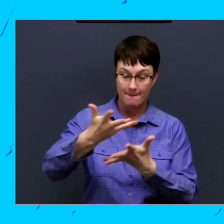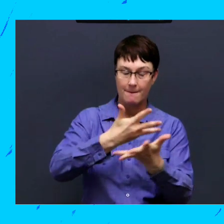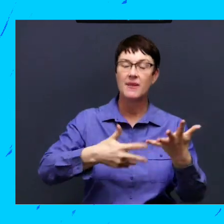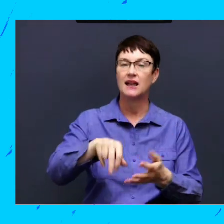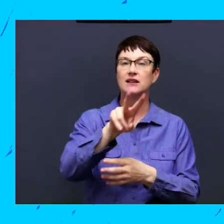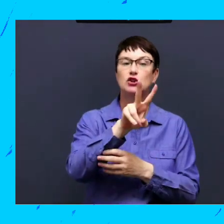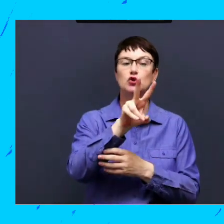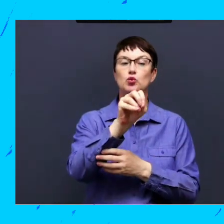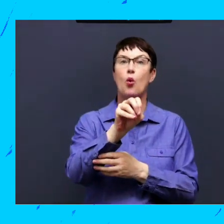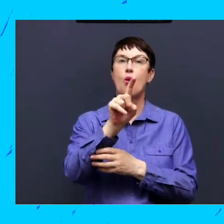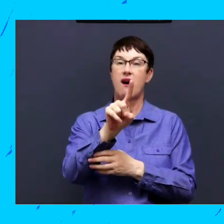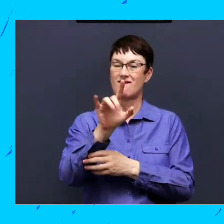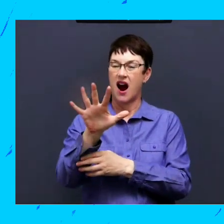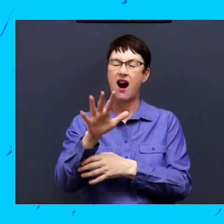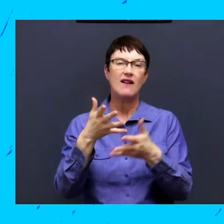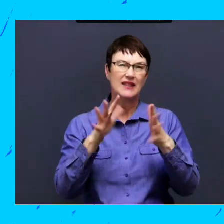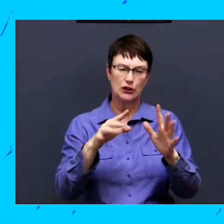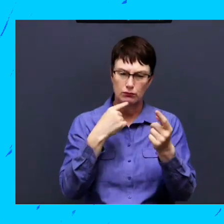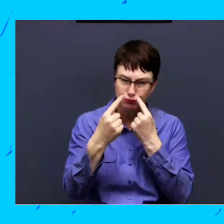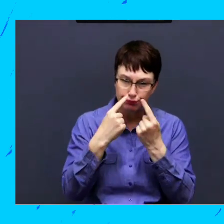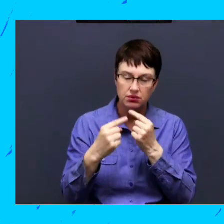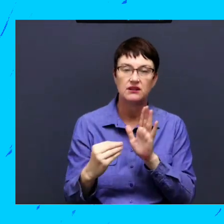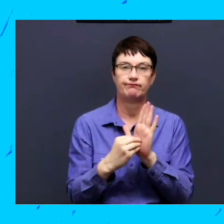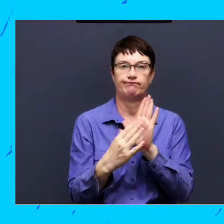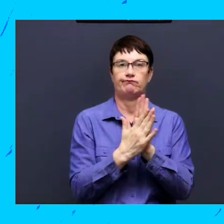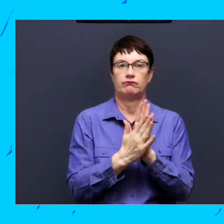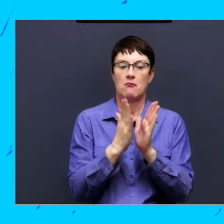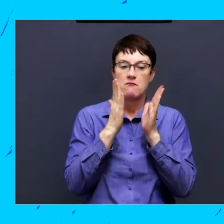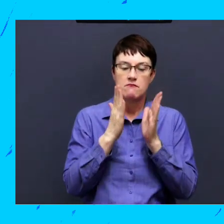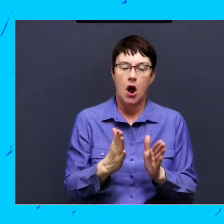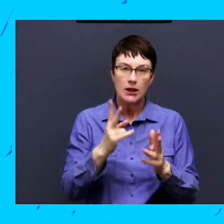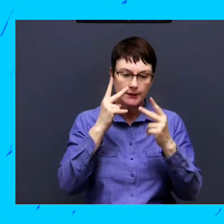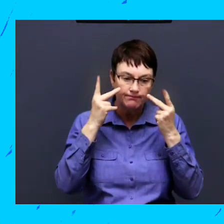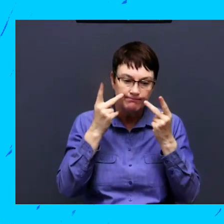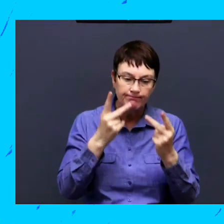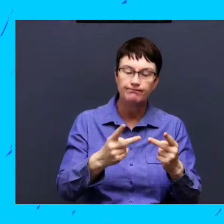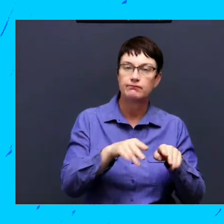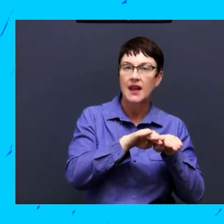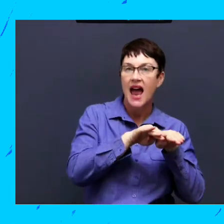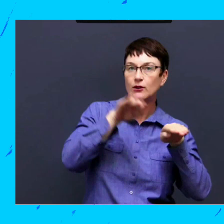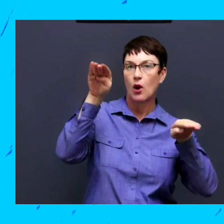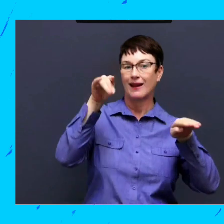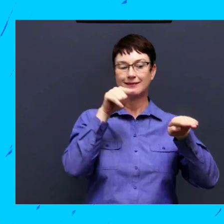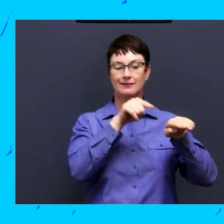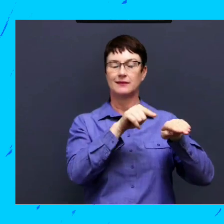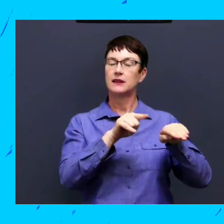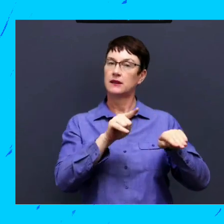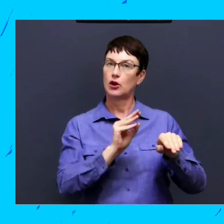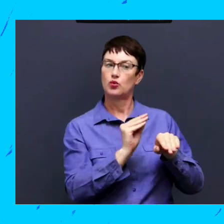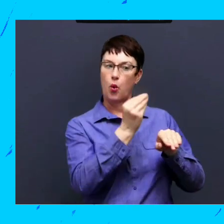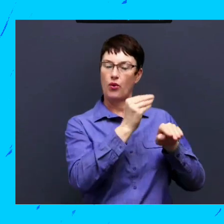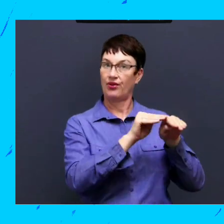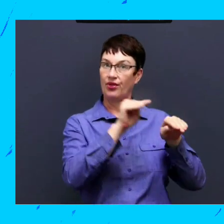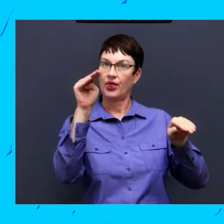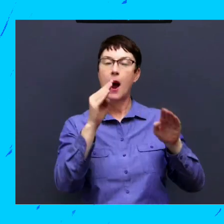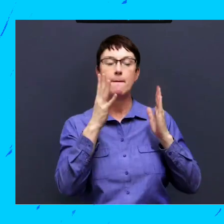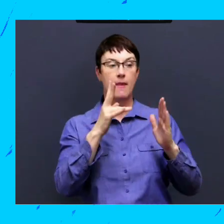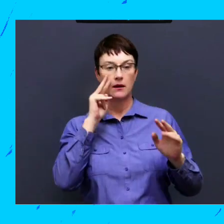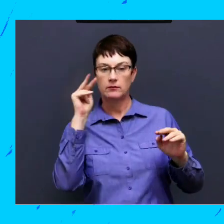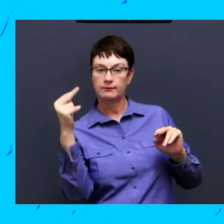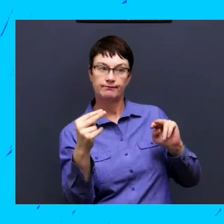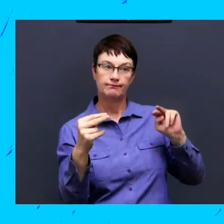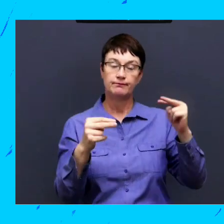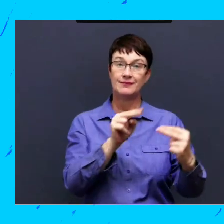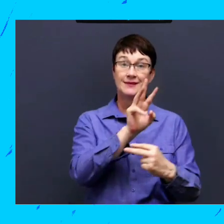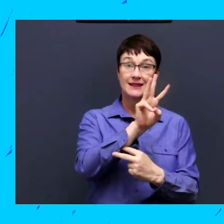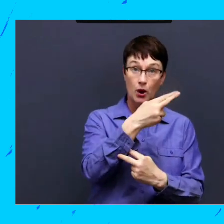para abordar los problemas de salud de los jóvenes. Así que tiene un abordaje de una